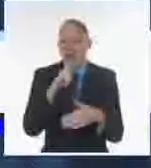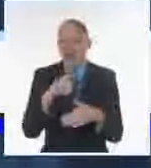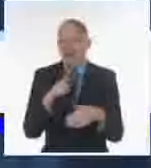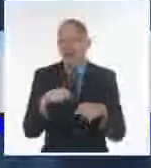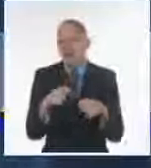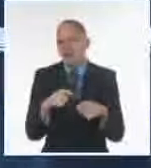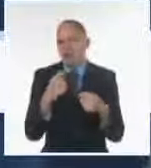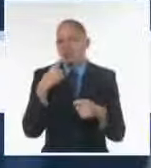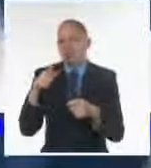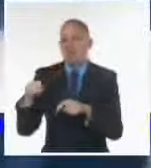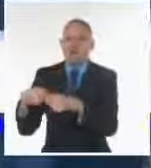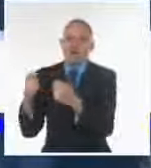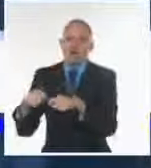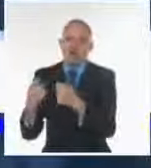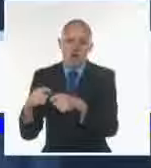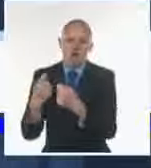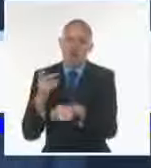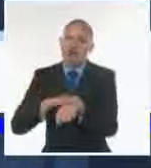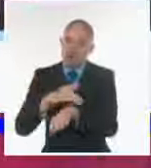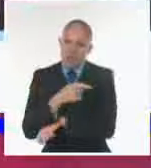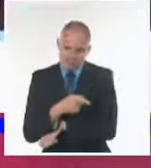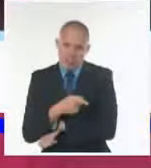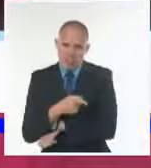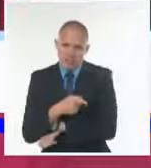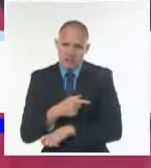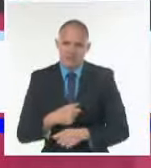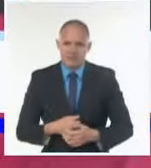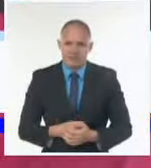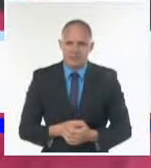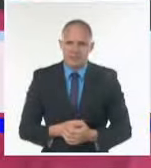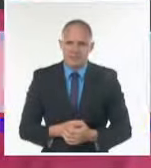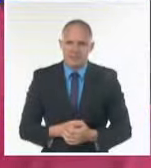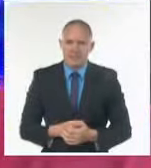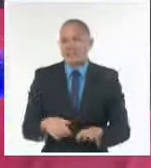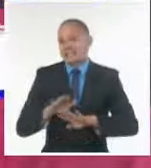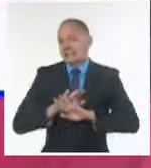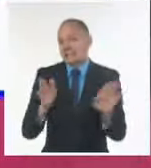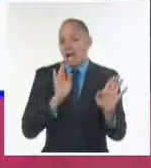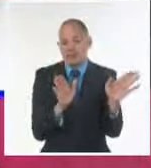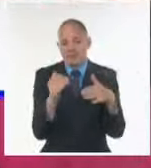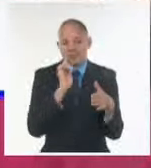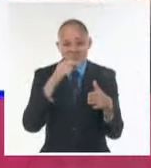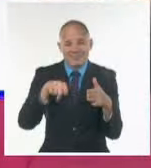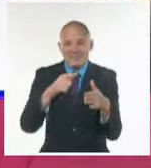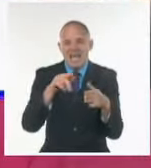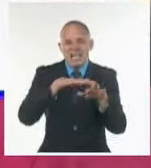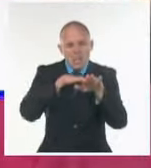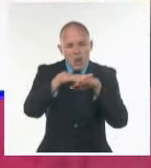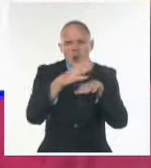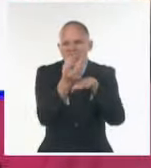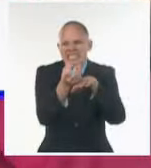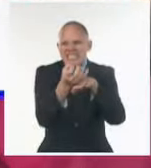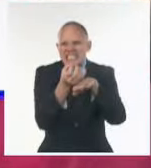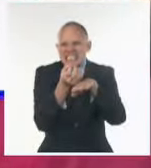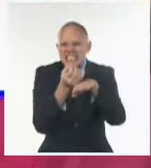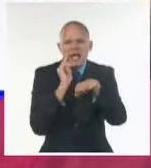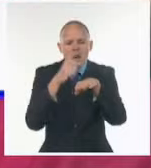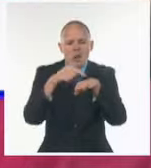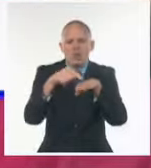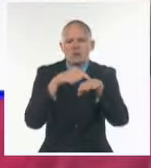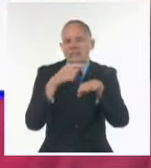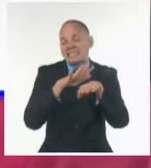salidas en Nuevitas 6. Toda la superficie del eje convectivo, que ya estaba limitada la transferencia de calor por